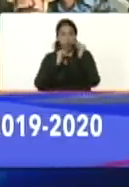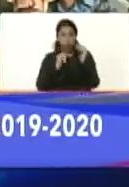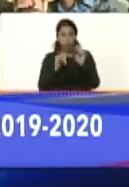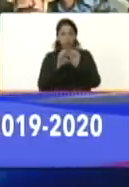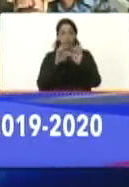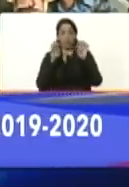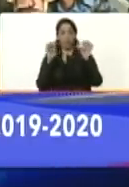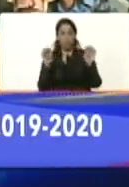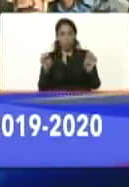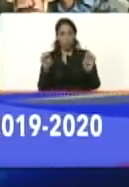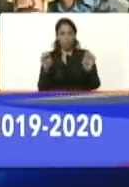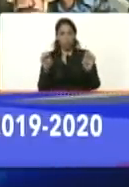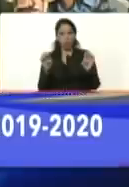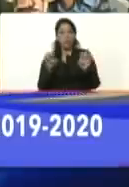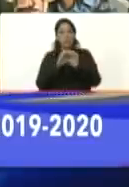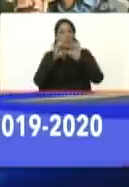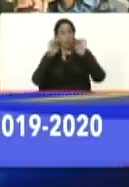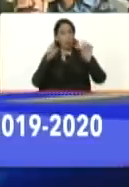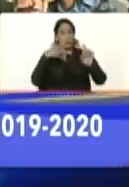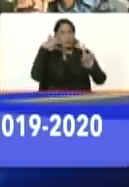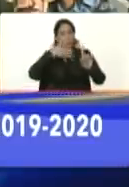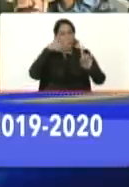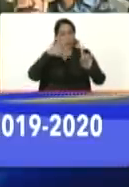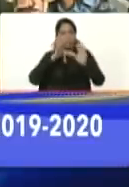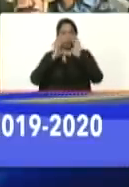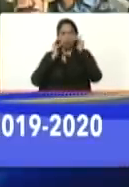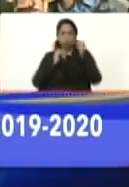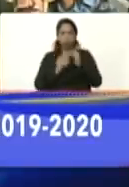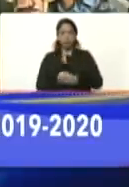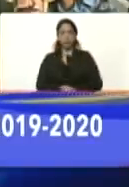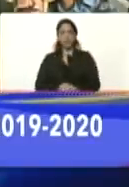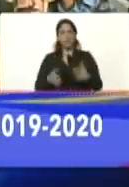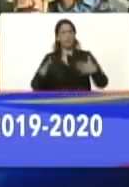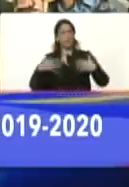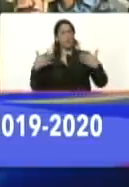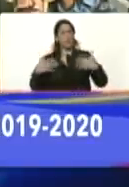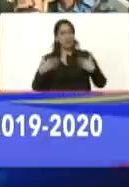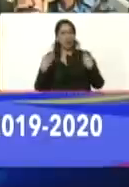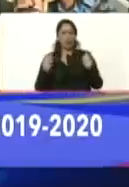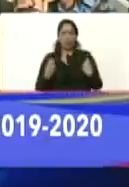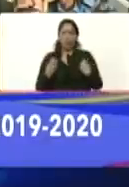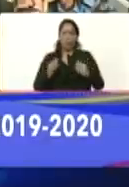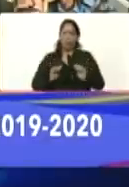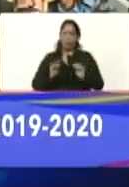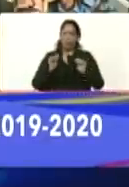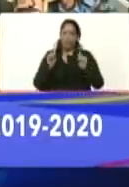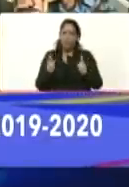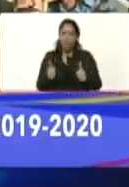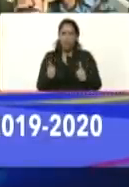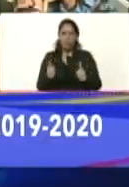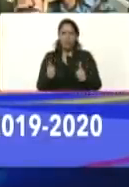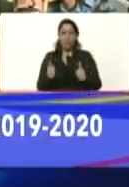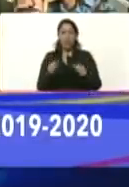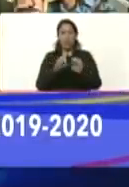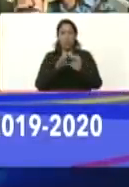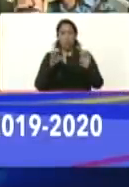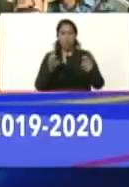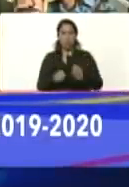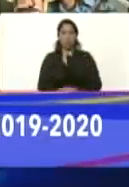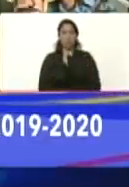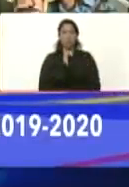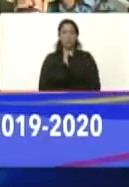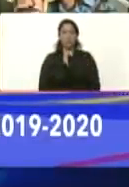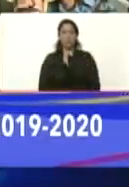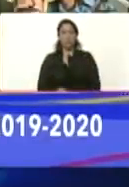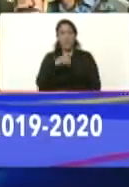educación la educación la educación qué felicidad como arranca la educación en